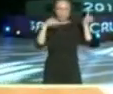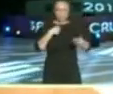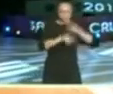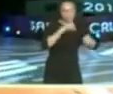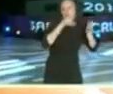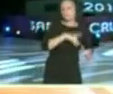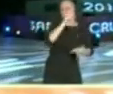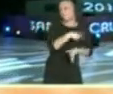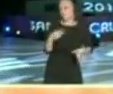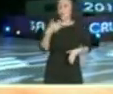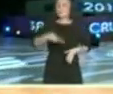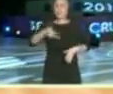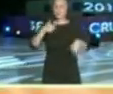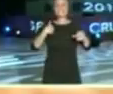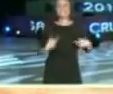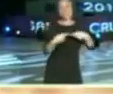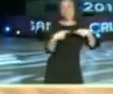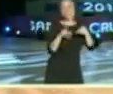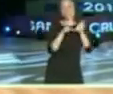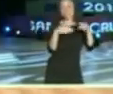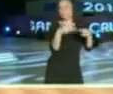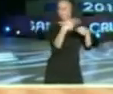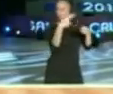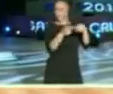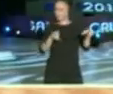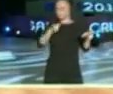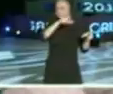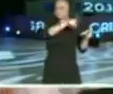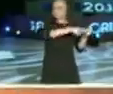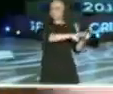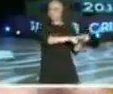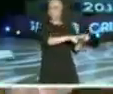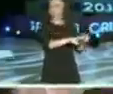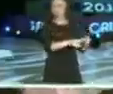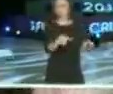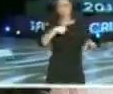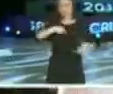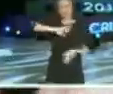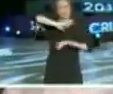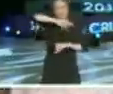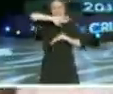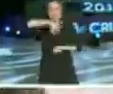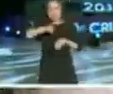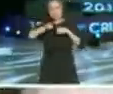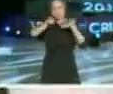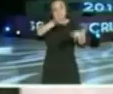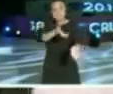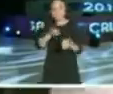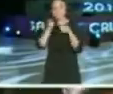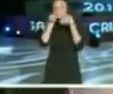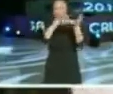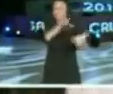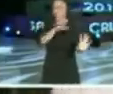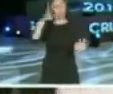mi carne, que sea de un partido. Me informaré, me pagan